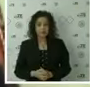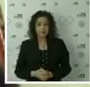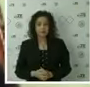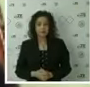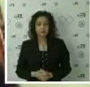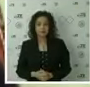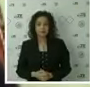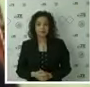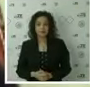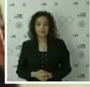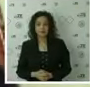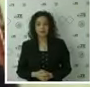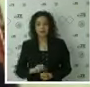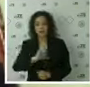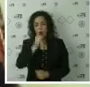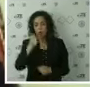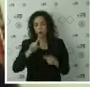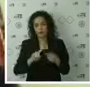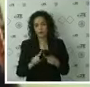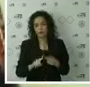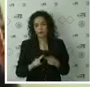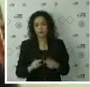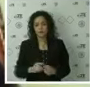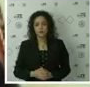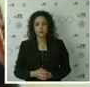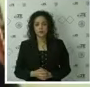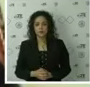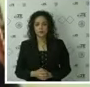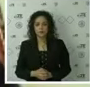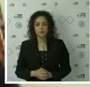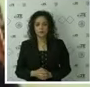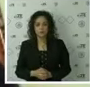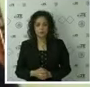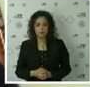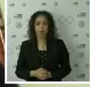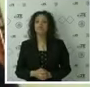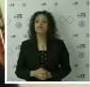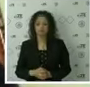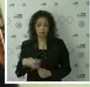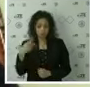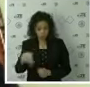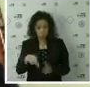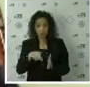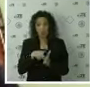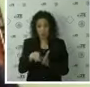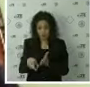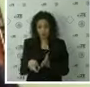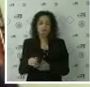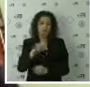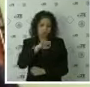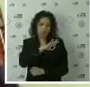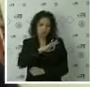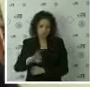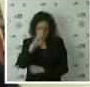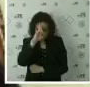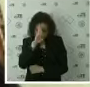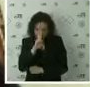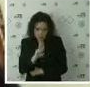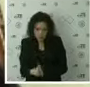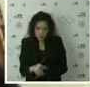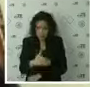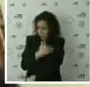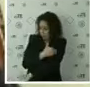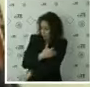Otra cosa es de que sí se pueden respetar estos derechos con la